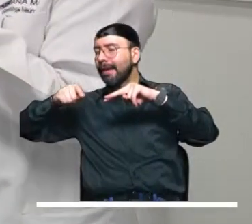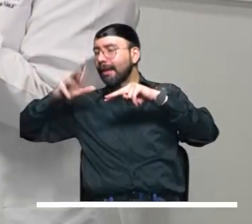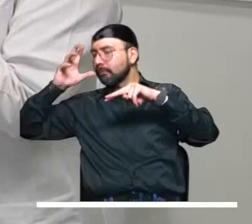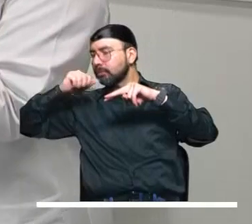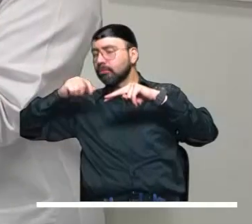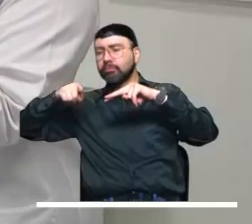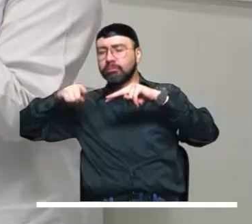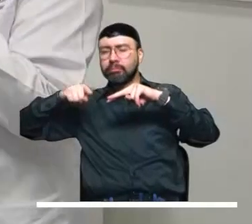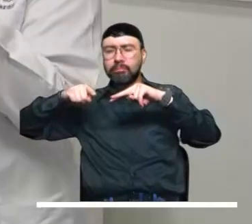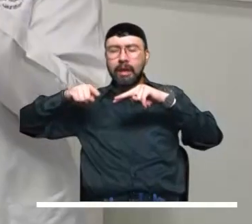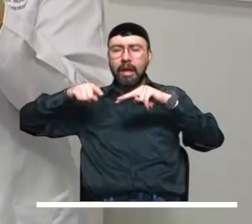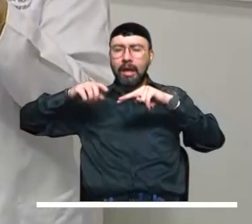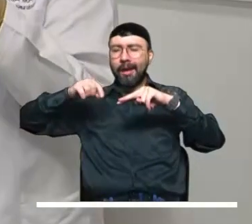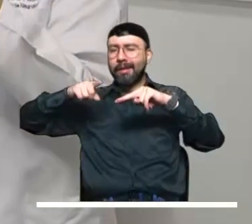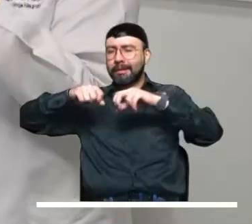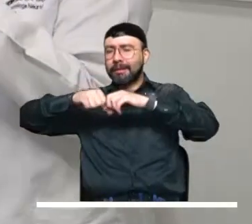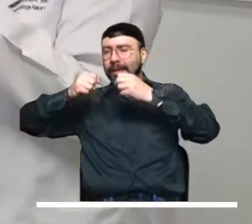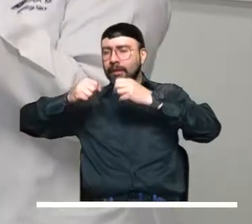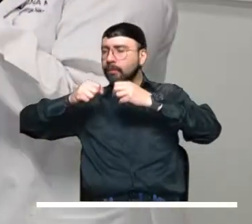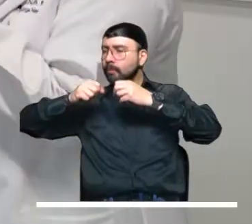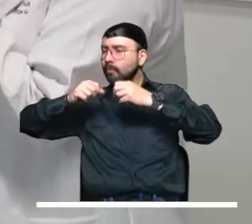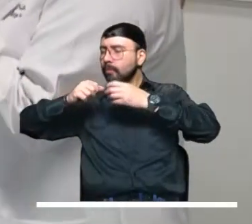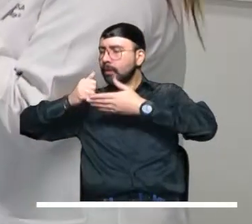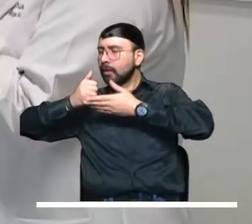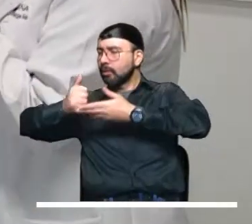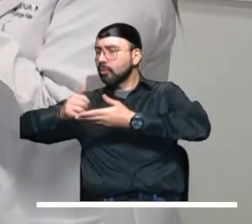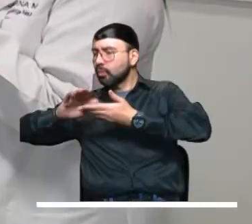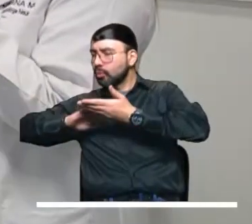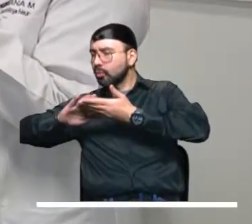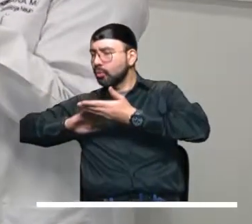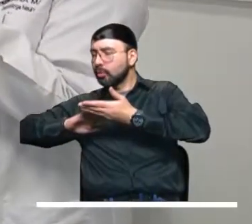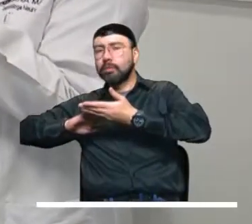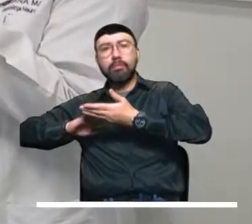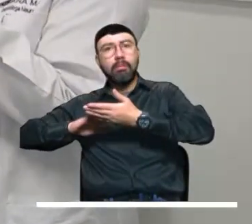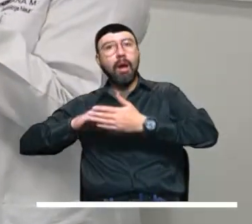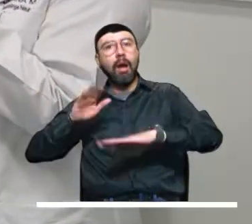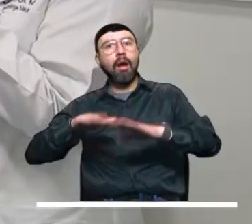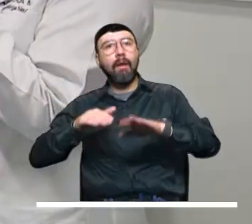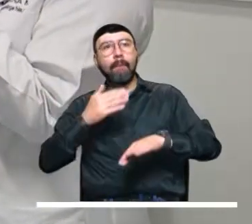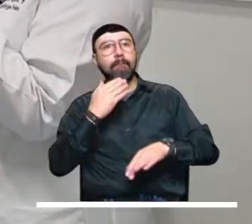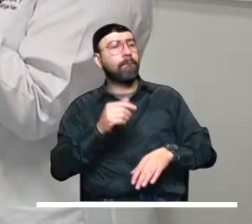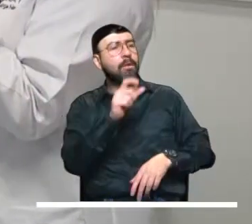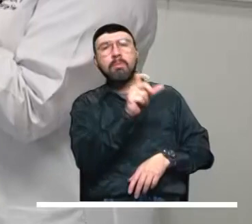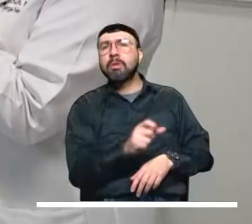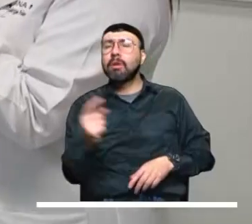podemos colaborar en el tratamiento, doctor. ¿Cuántas veces no ha pasado de